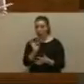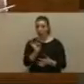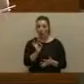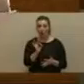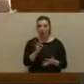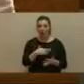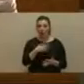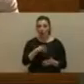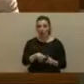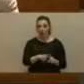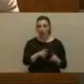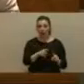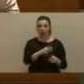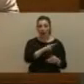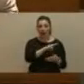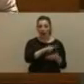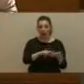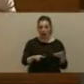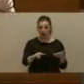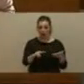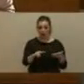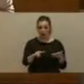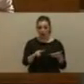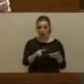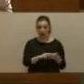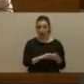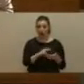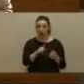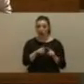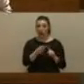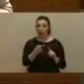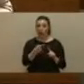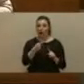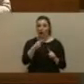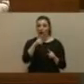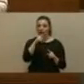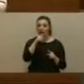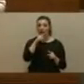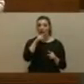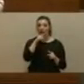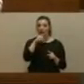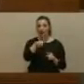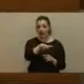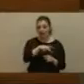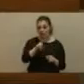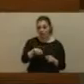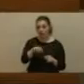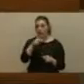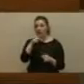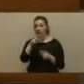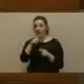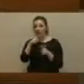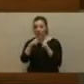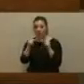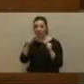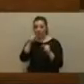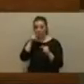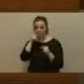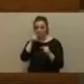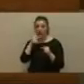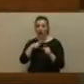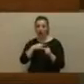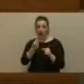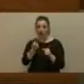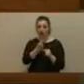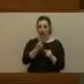en Galicia, de que el castellano y el bable asturiano sean ambivalentes. Y nosotros, y lo quiero decir con